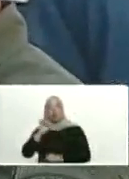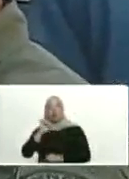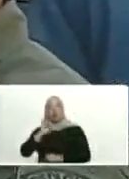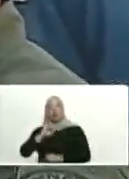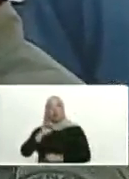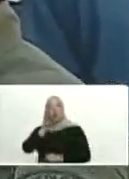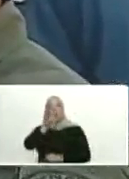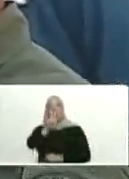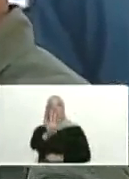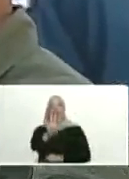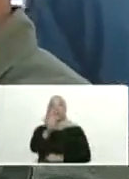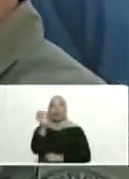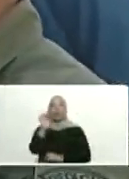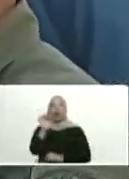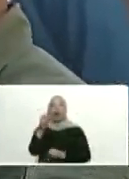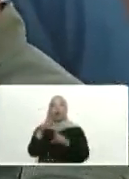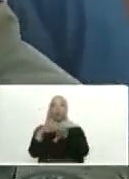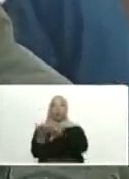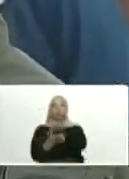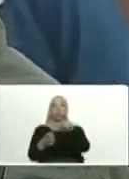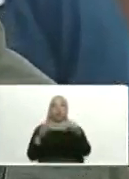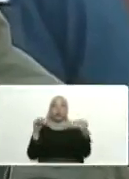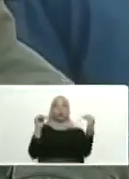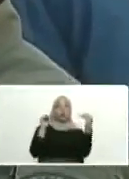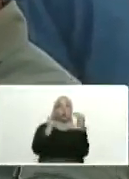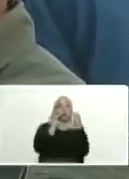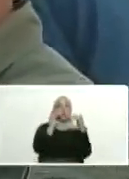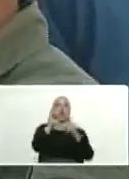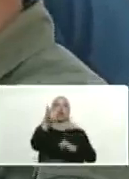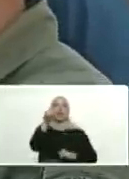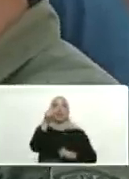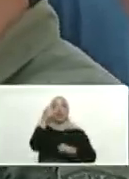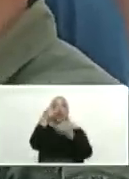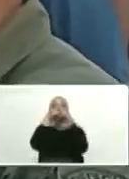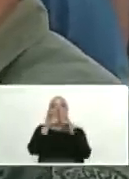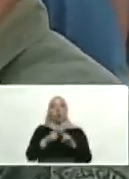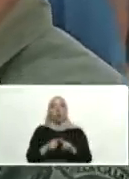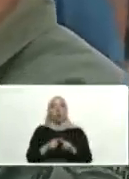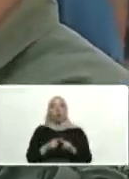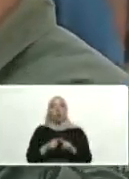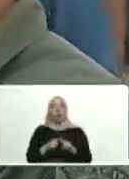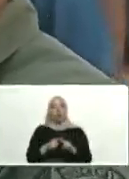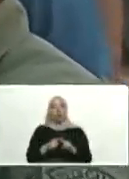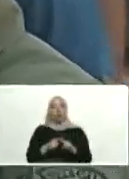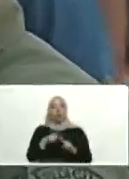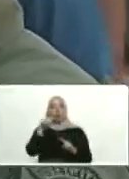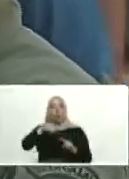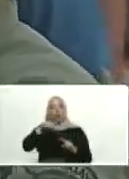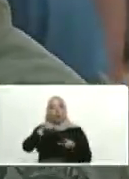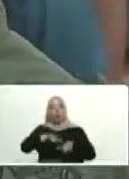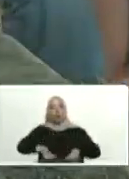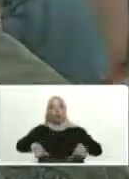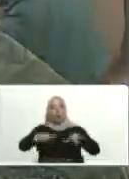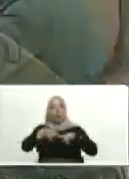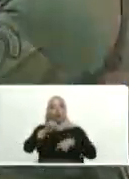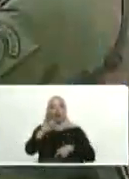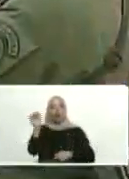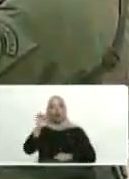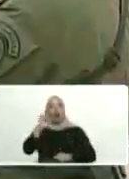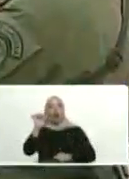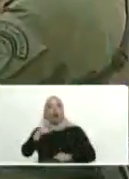cuatro vehículos carros de combate para un total de diez tanques tenemos en en este en este en esta área un vehículo